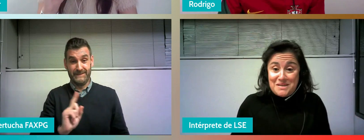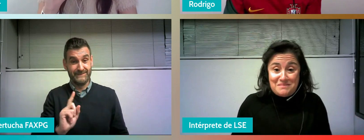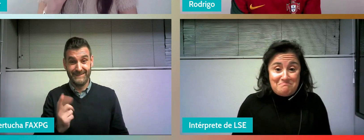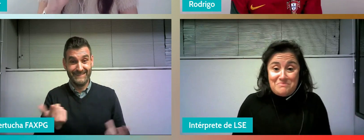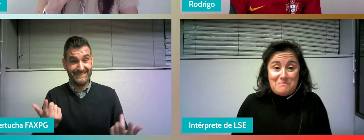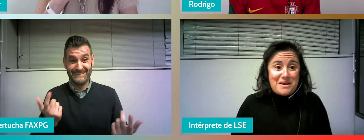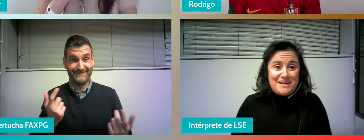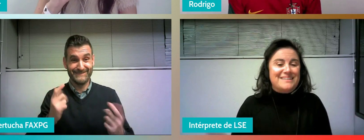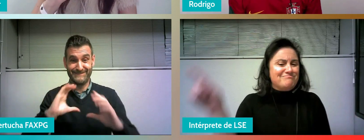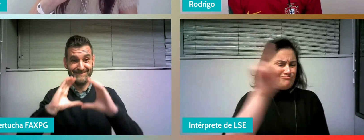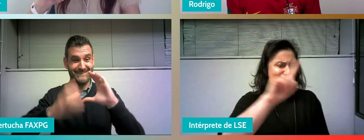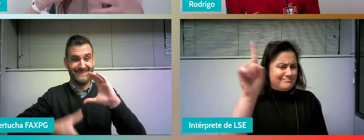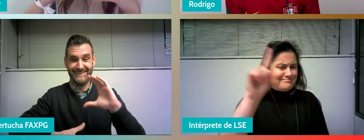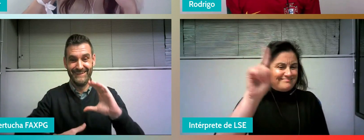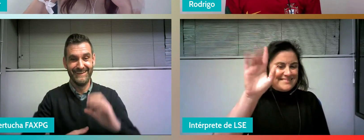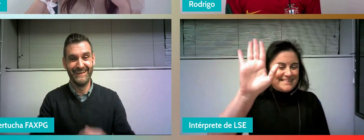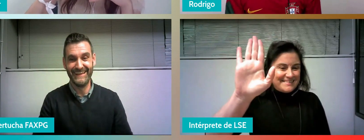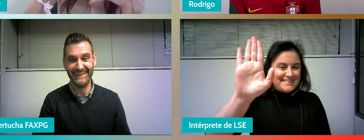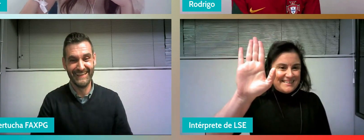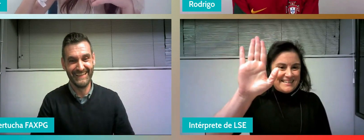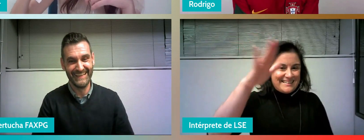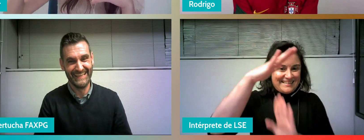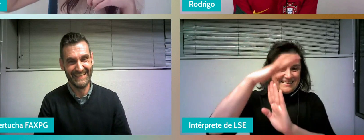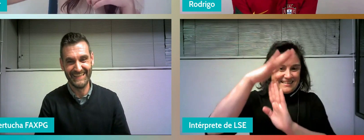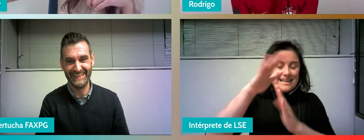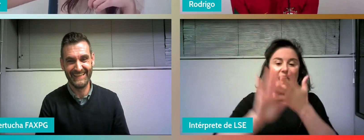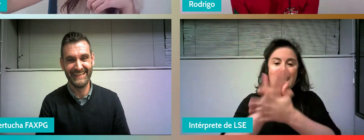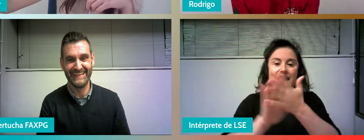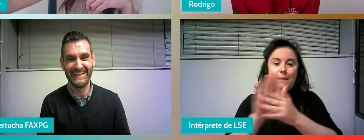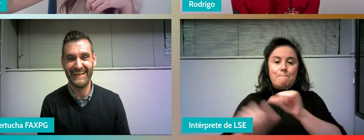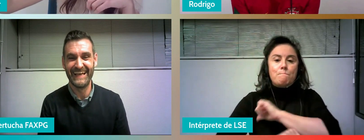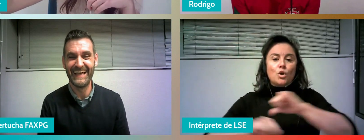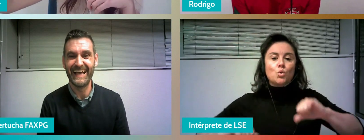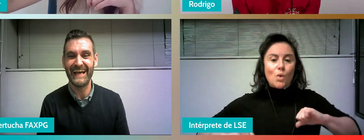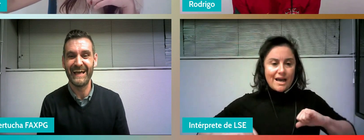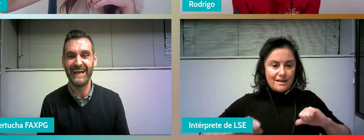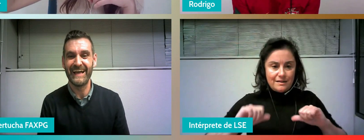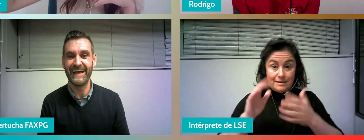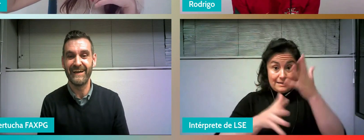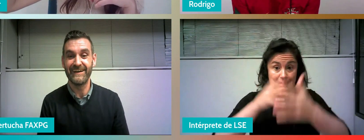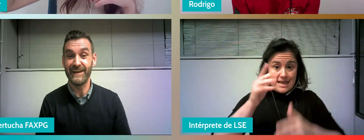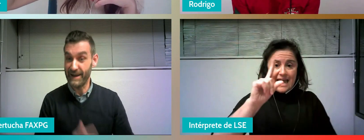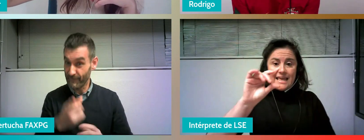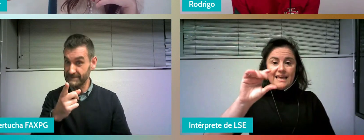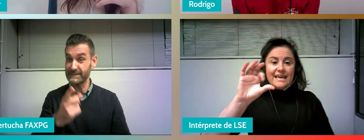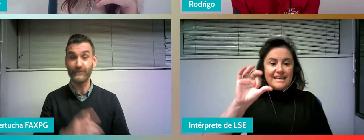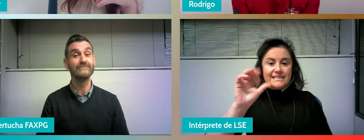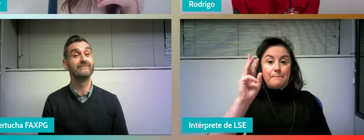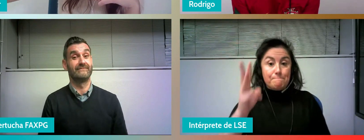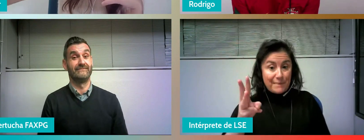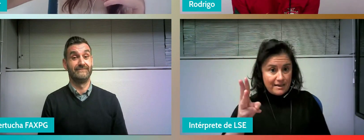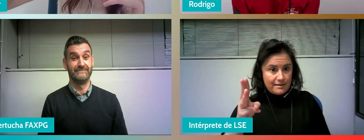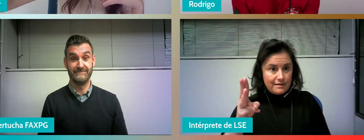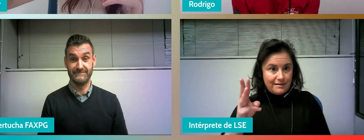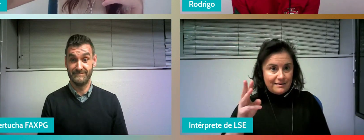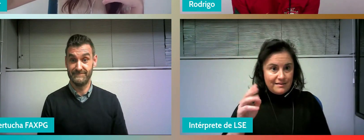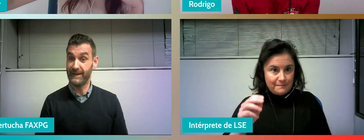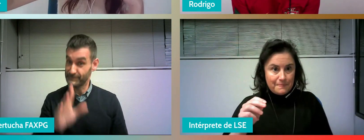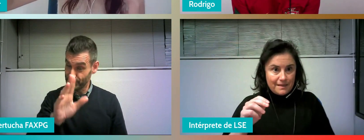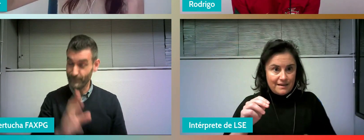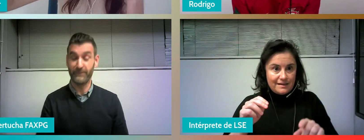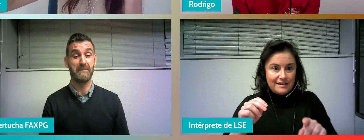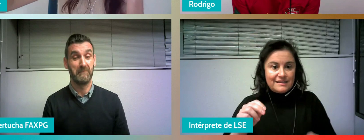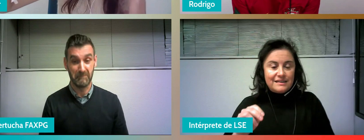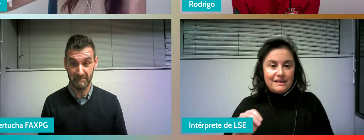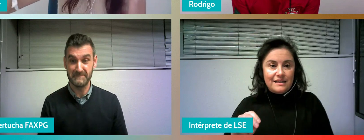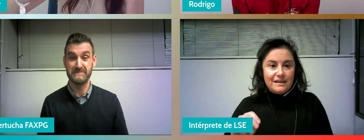portugués... Pero en cuanto a lingua de signos portuguesa. O sea, era esa